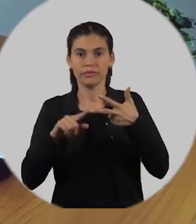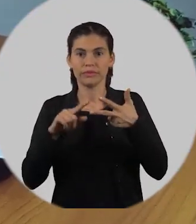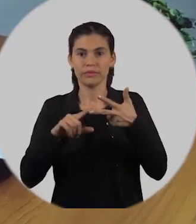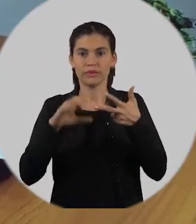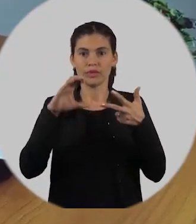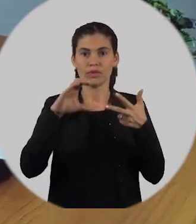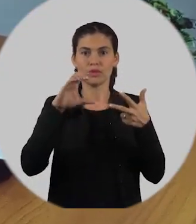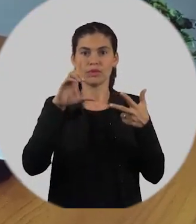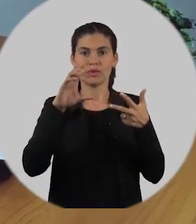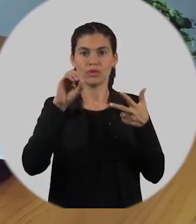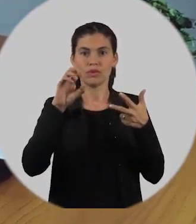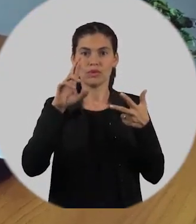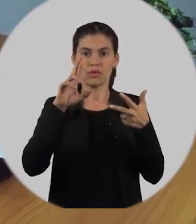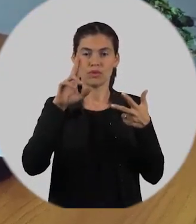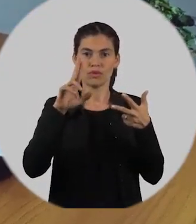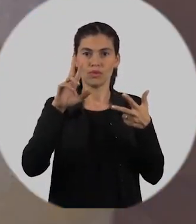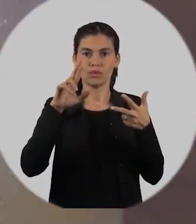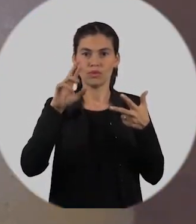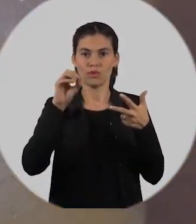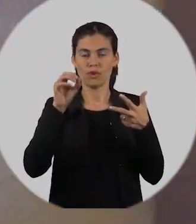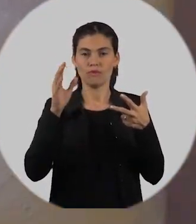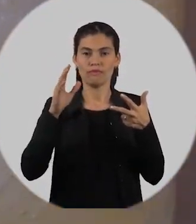el cloruro de sodio